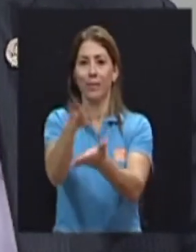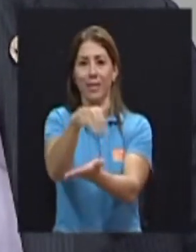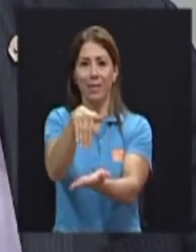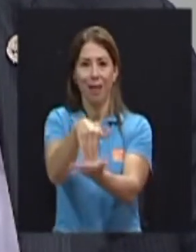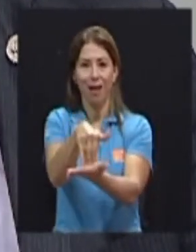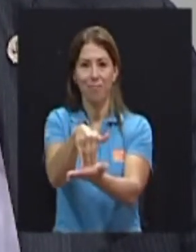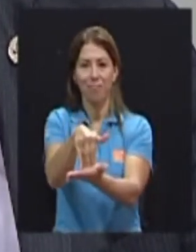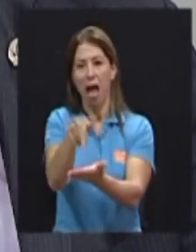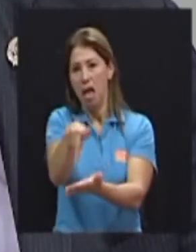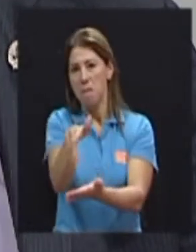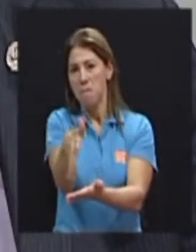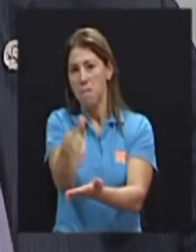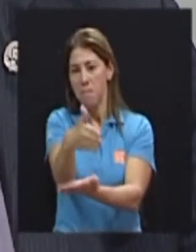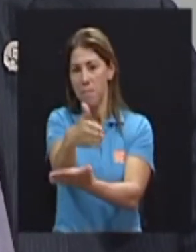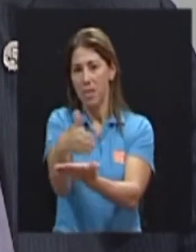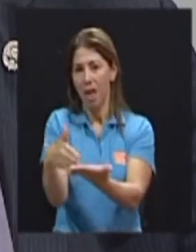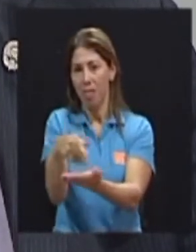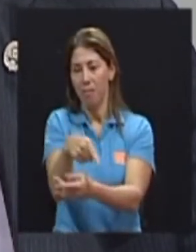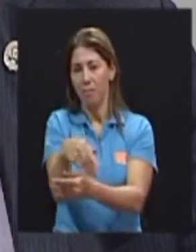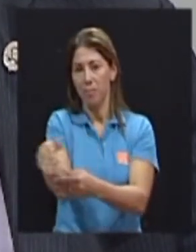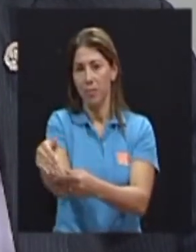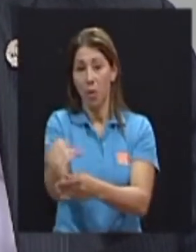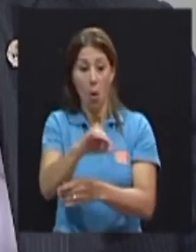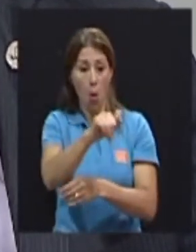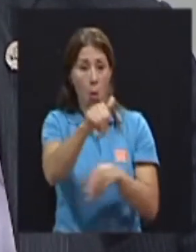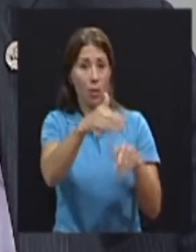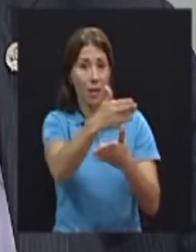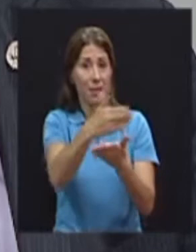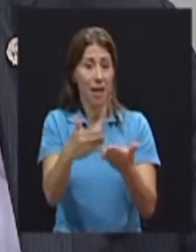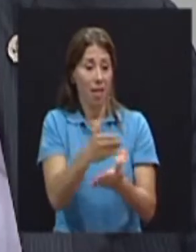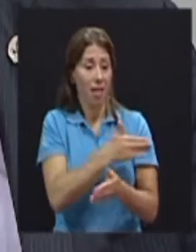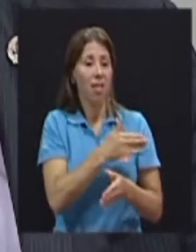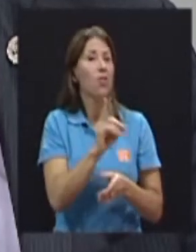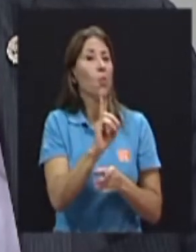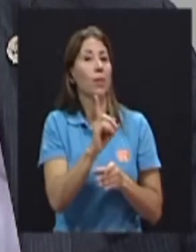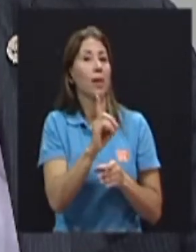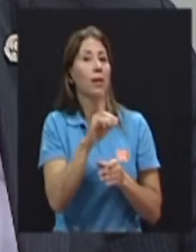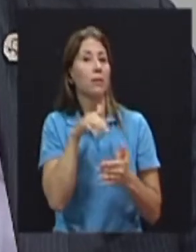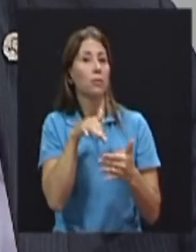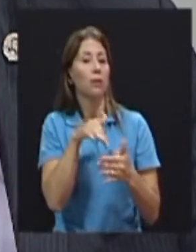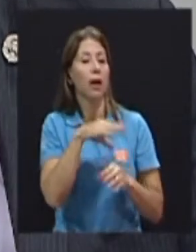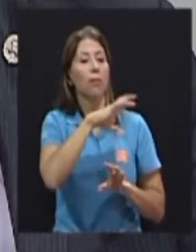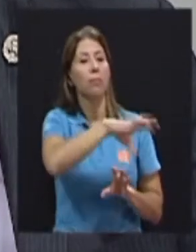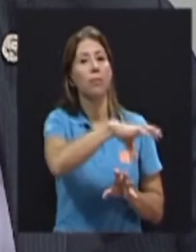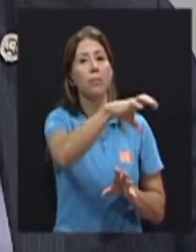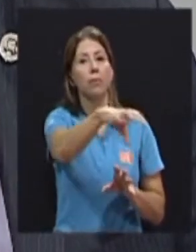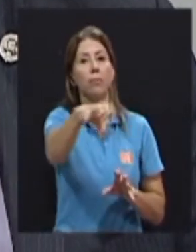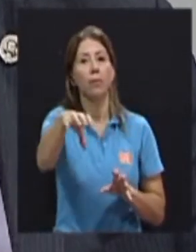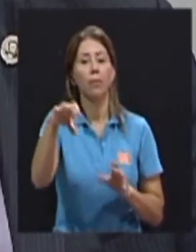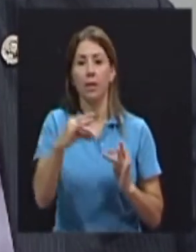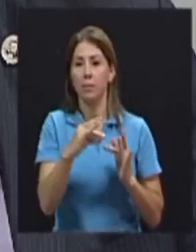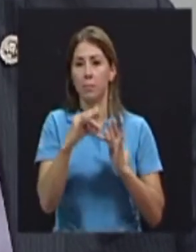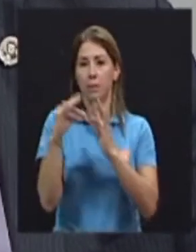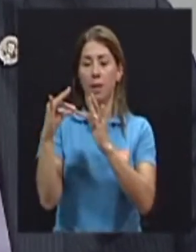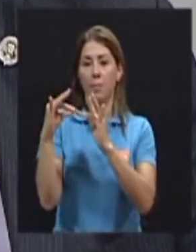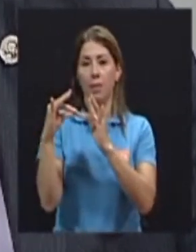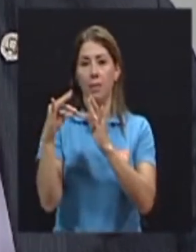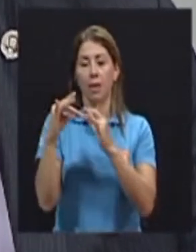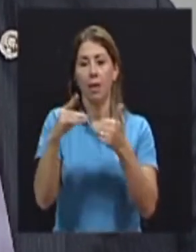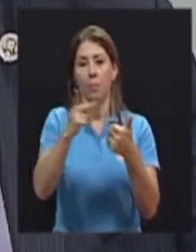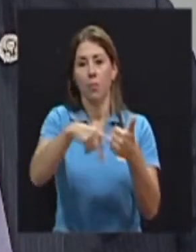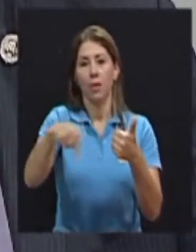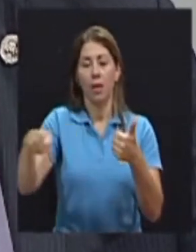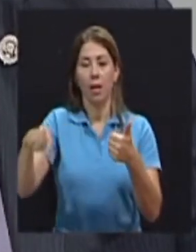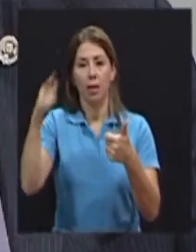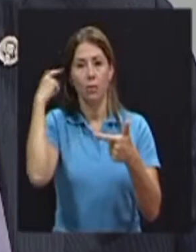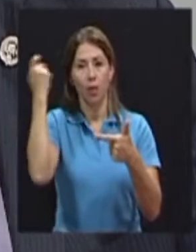menos, el resto está repartido en las otras sedes, sobre todo en las dos provincias de Guanacaste y Punta Arenas y